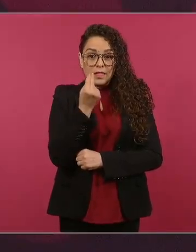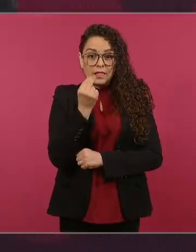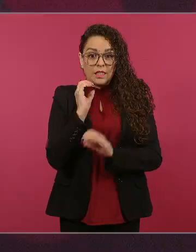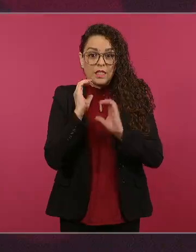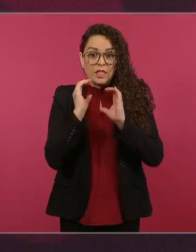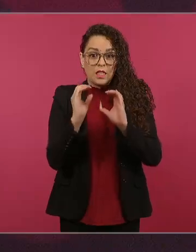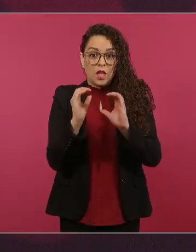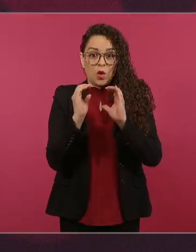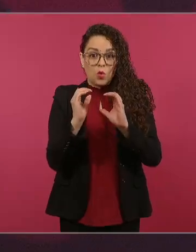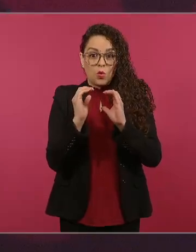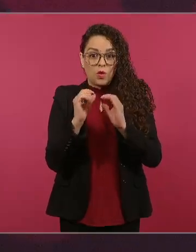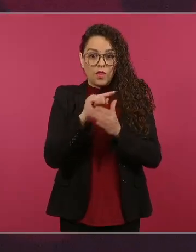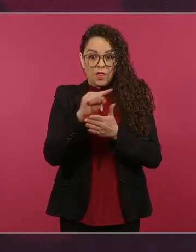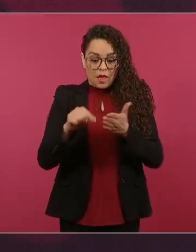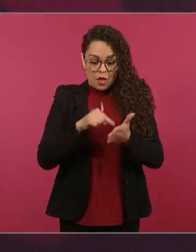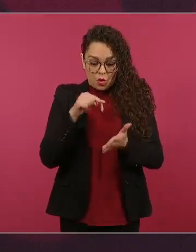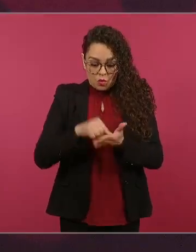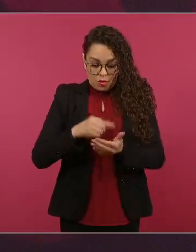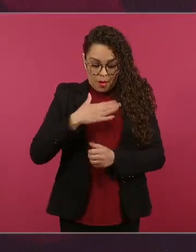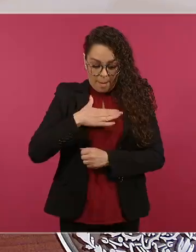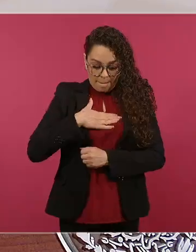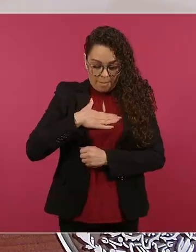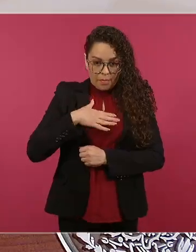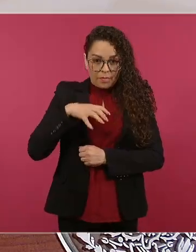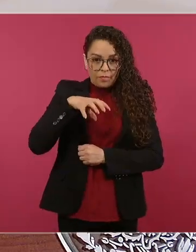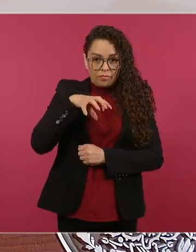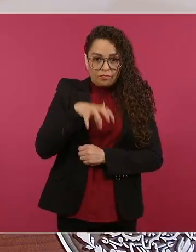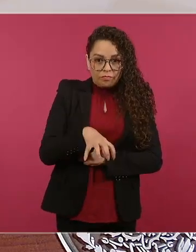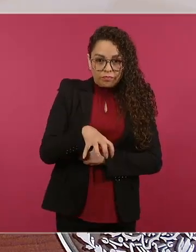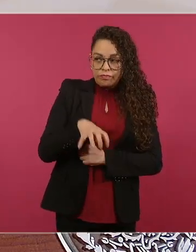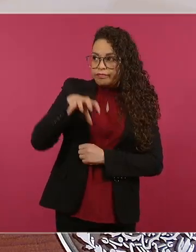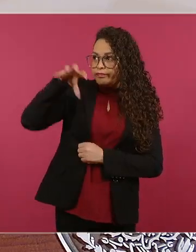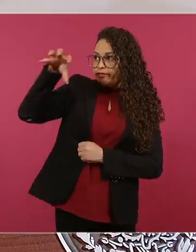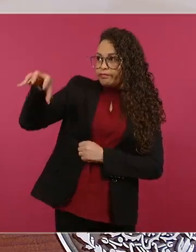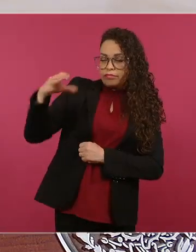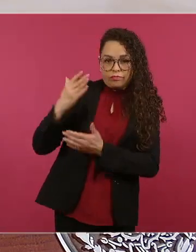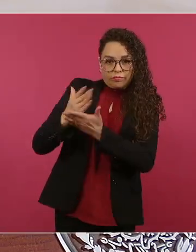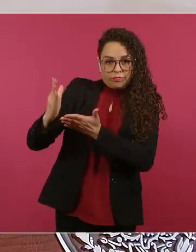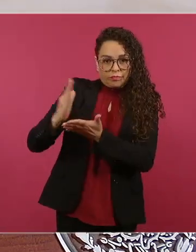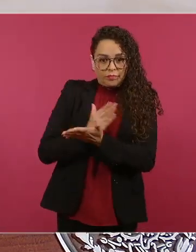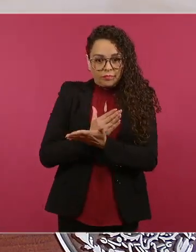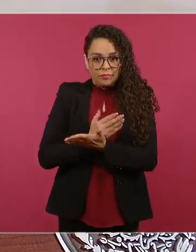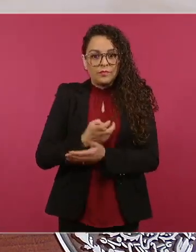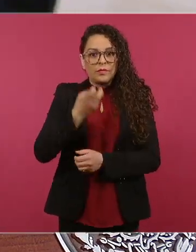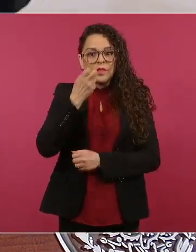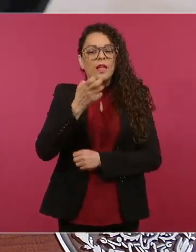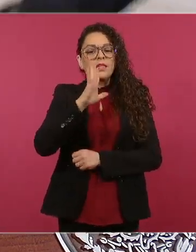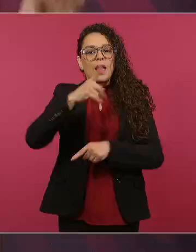y de ahí surge la famosa frase América para los americanos.